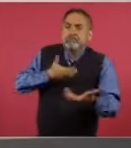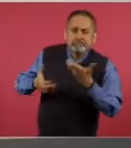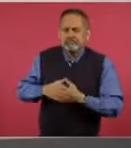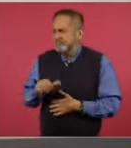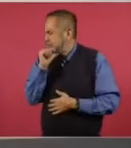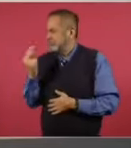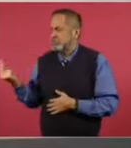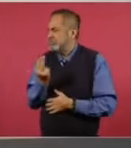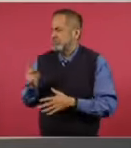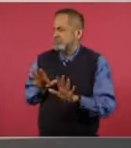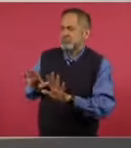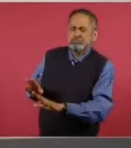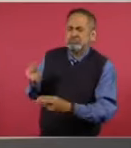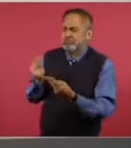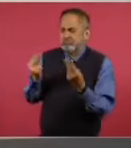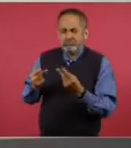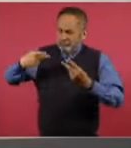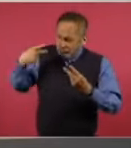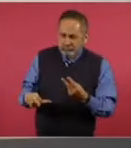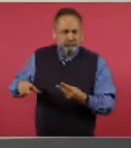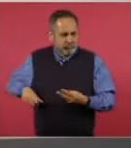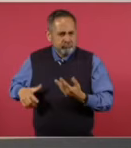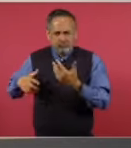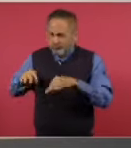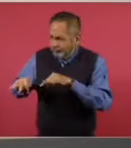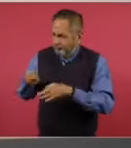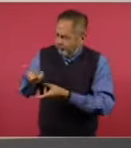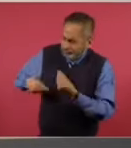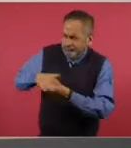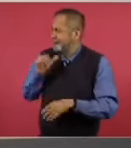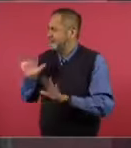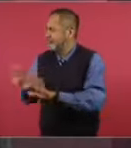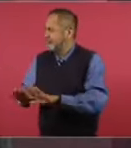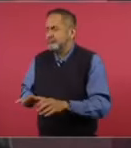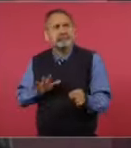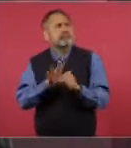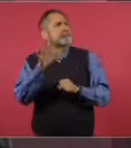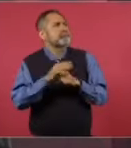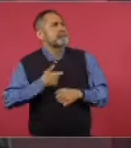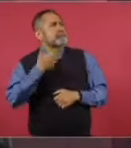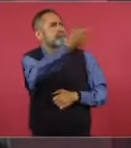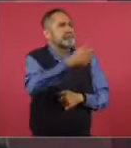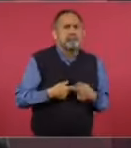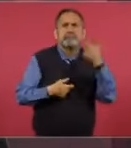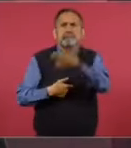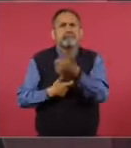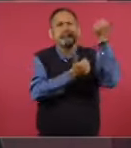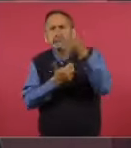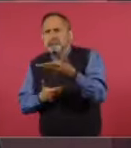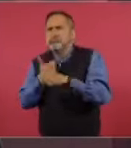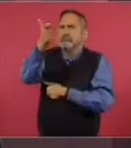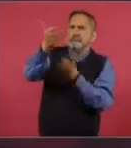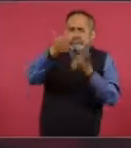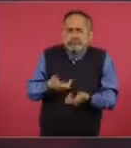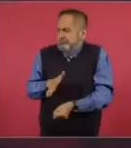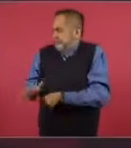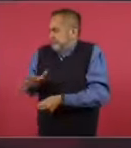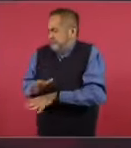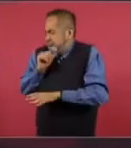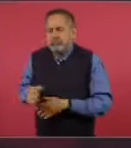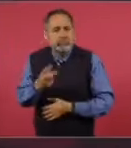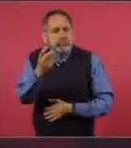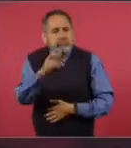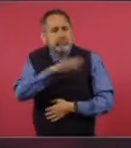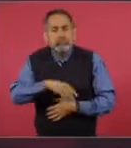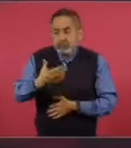falta fomentar la actividad económica en el país, porque se podía comprar afuera todo lo que necesitábamos. Y por eso se abandonó